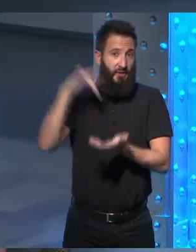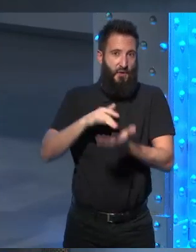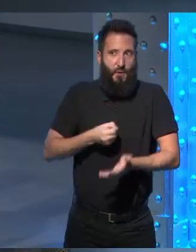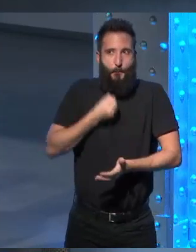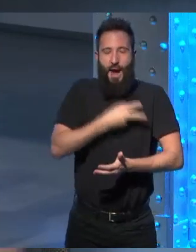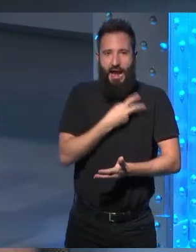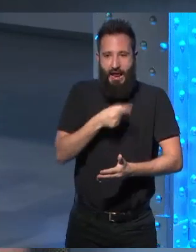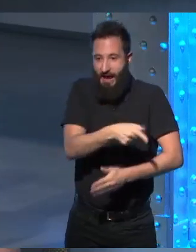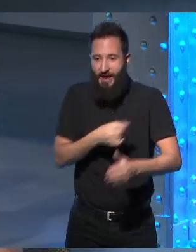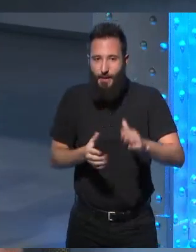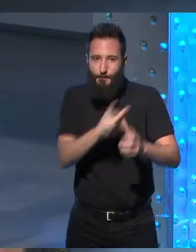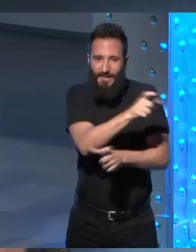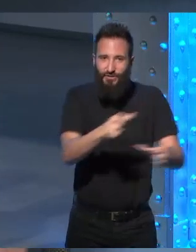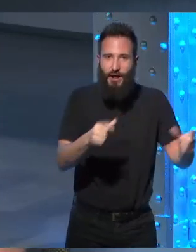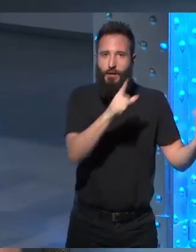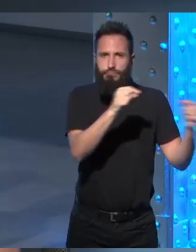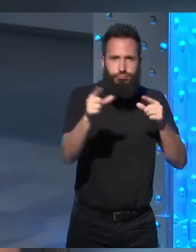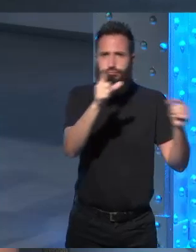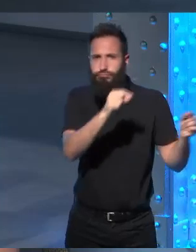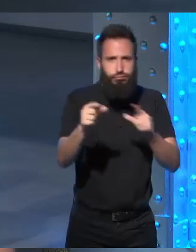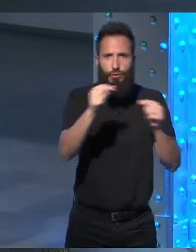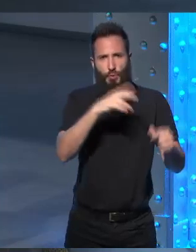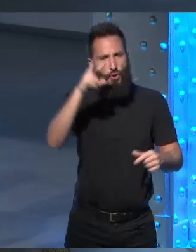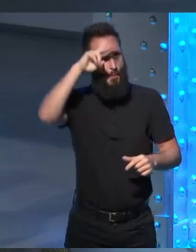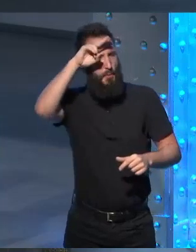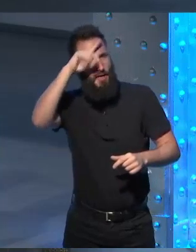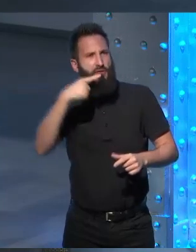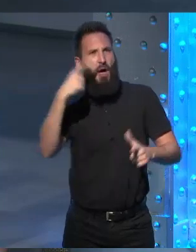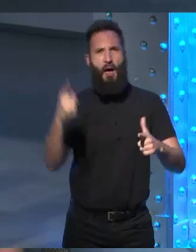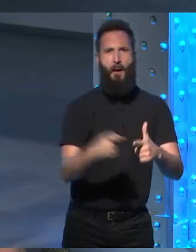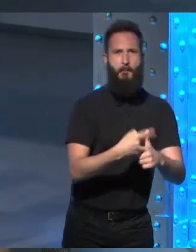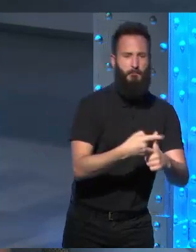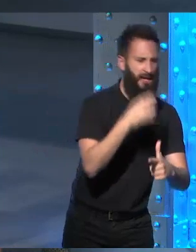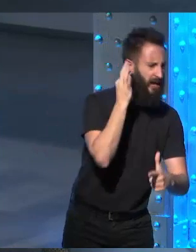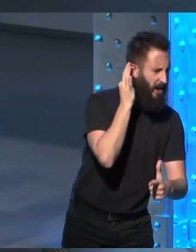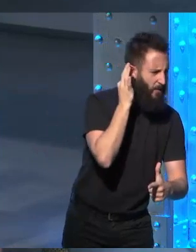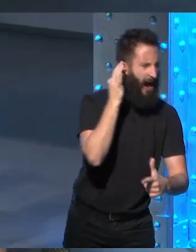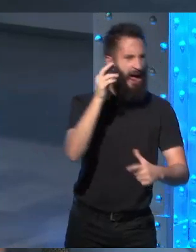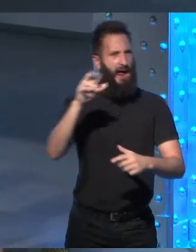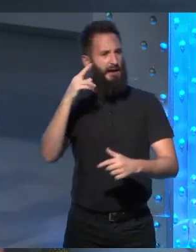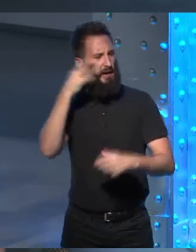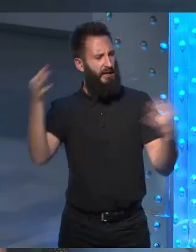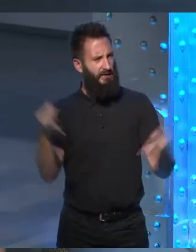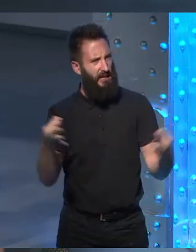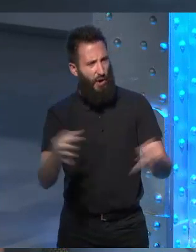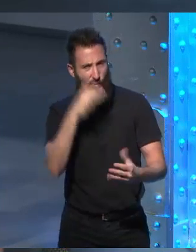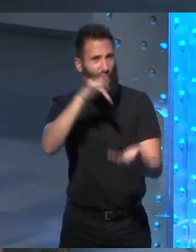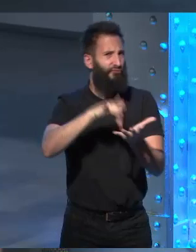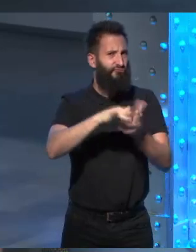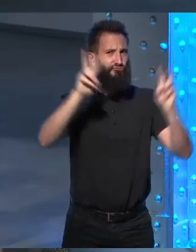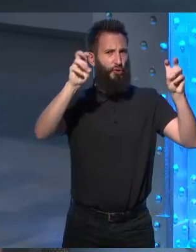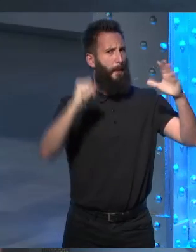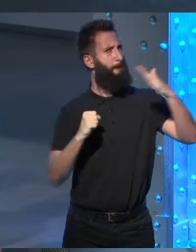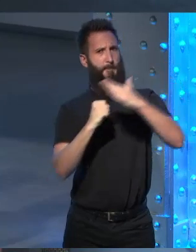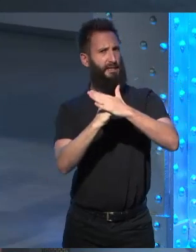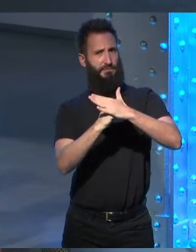y donde la gente está hablando con muchísima preocupación acerca de la prima de riesgo, que era como el tema top en aquel momento, ¿no? Entonces yo dije,